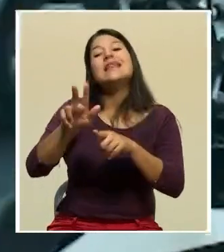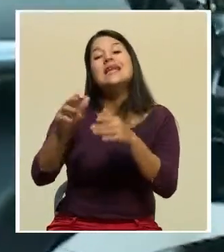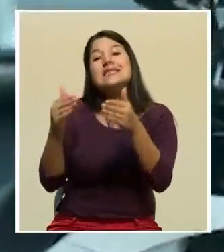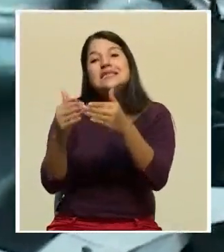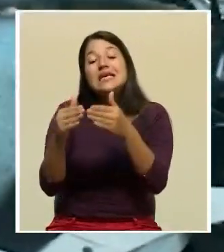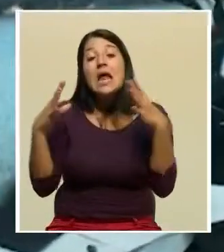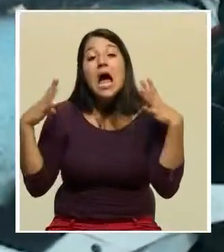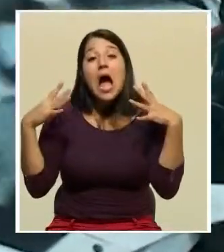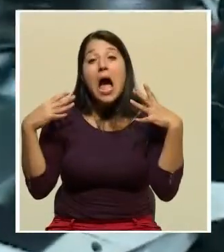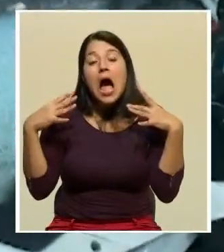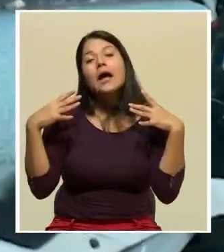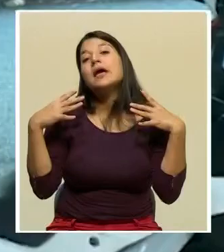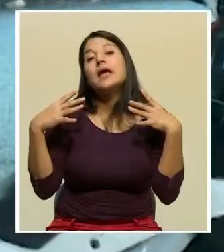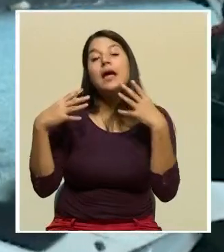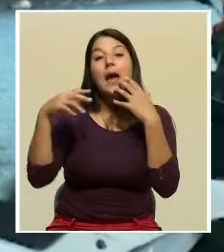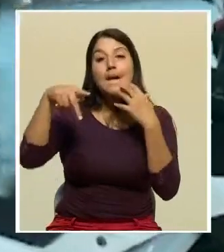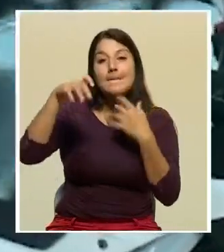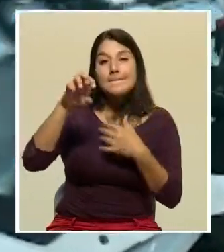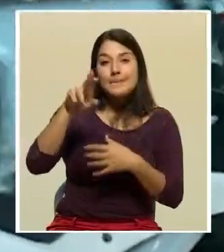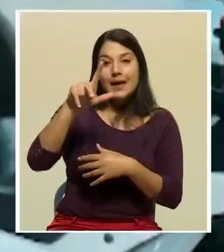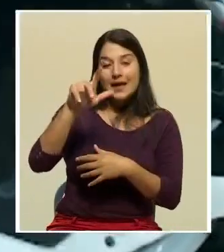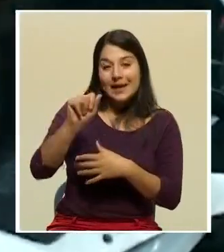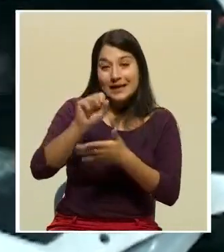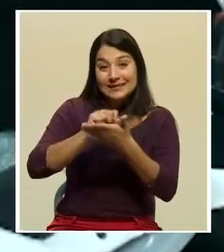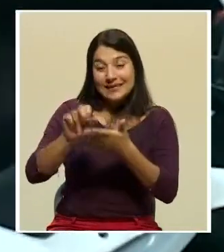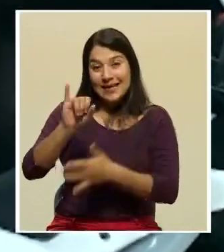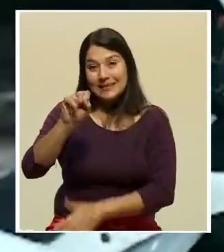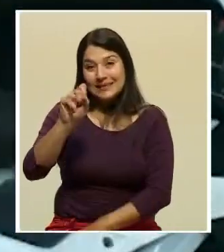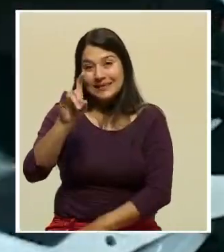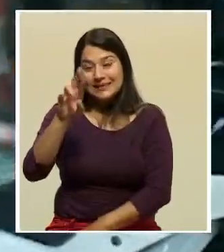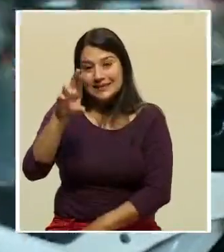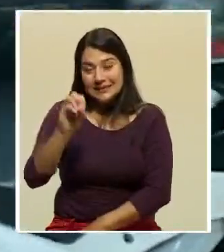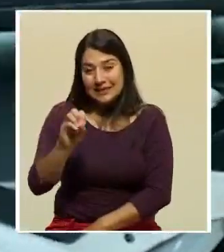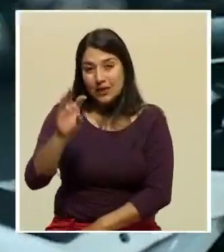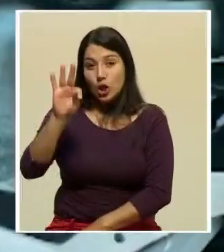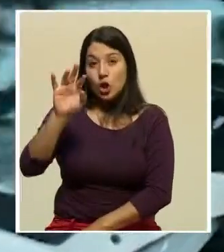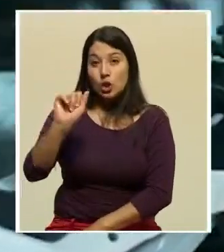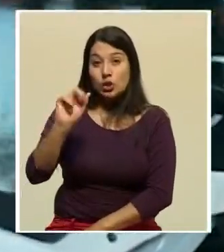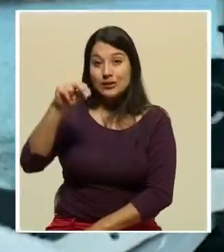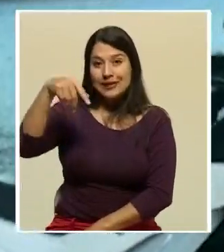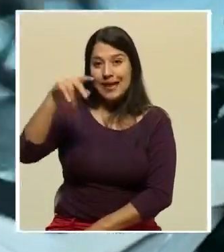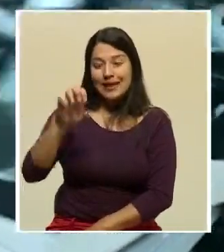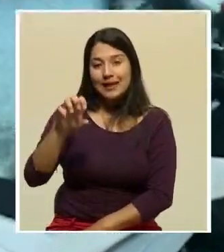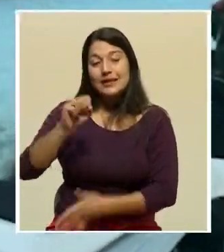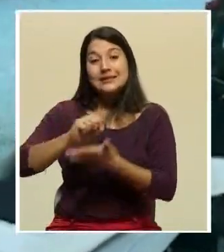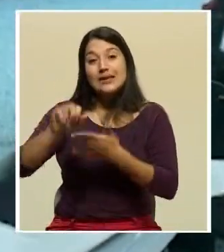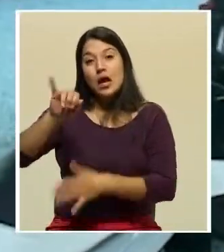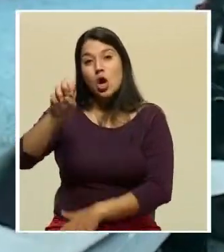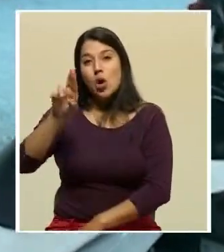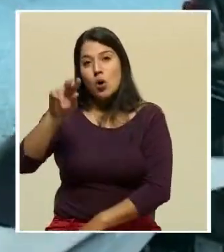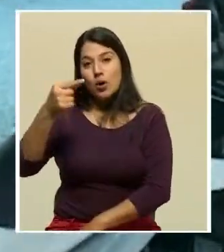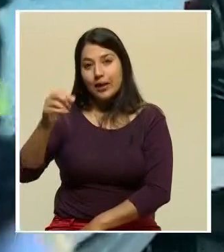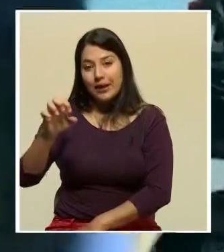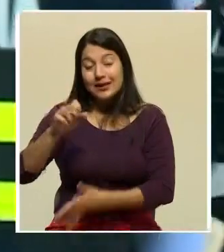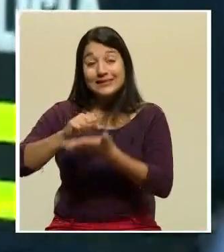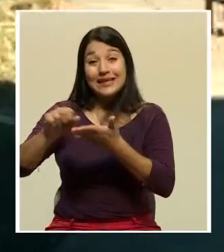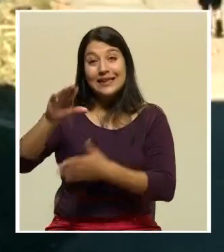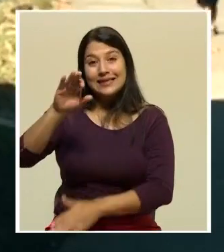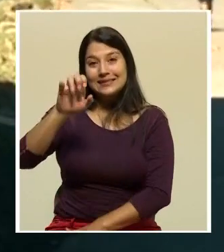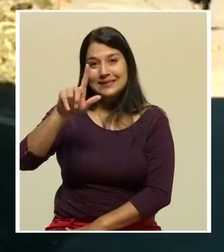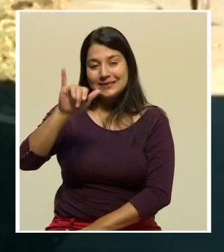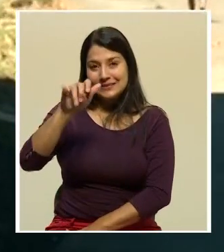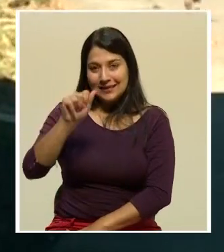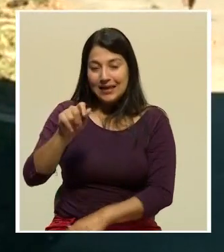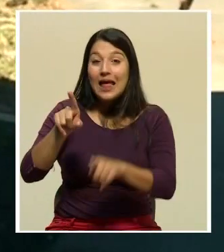Los Ángeles, Zona Fluca, La Perla, San Isidro, El Tanque, San Jorge, Santa Cecilia, así como La Vega y Bonanza